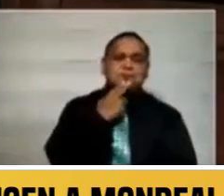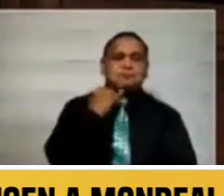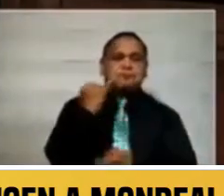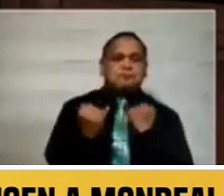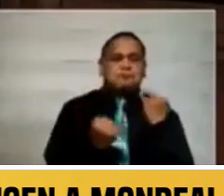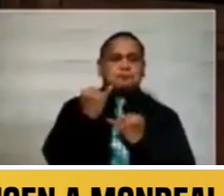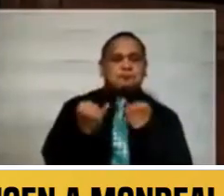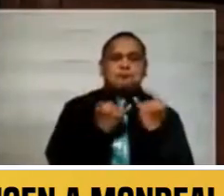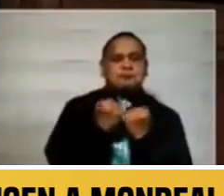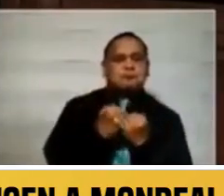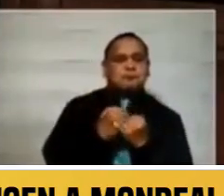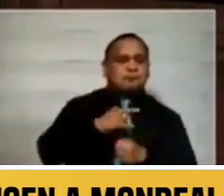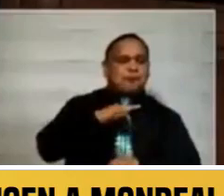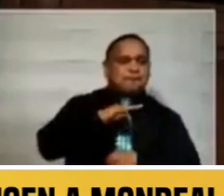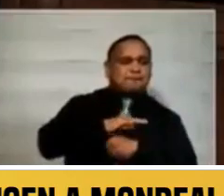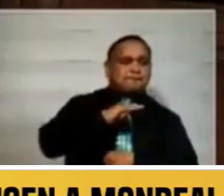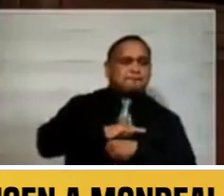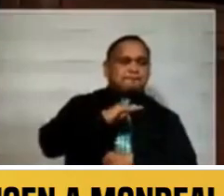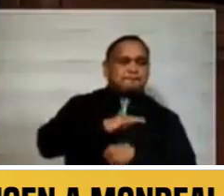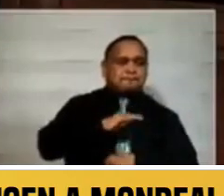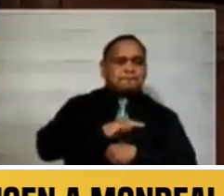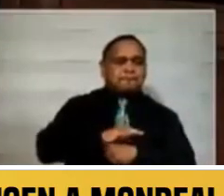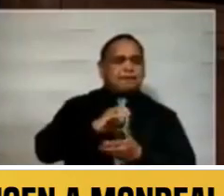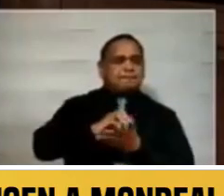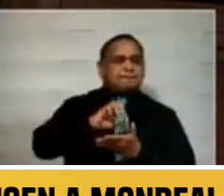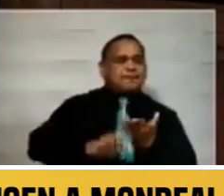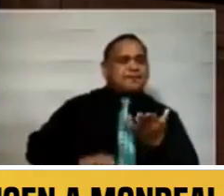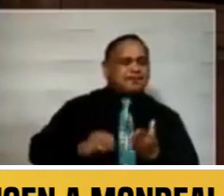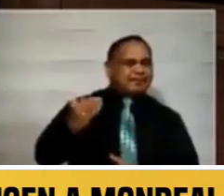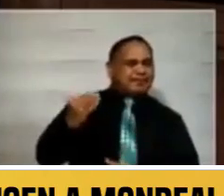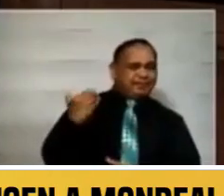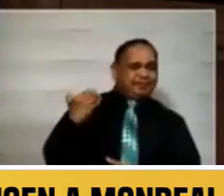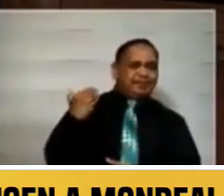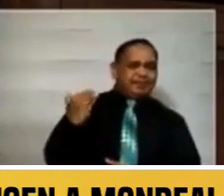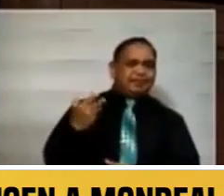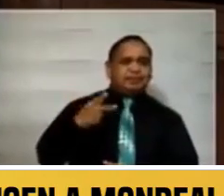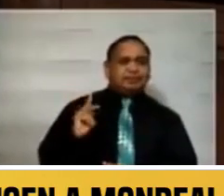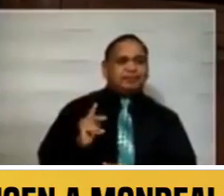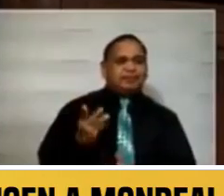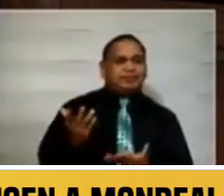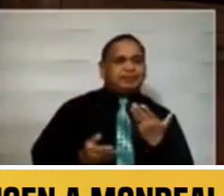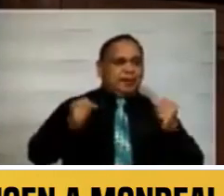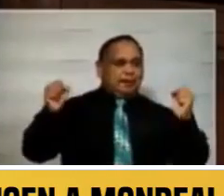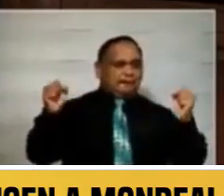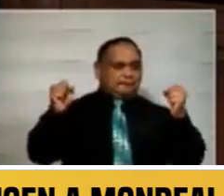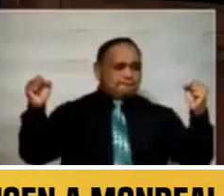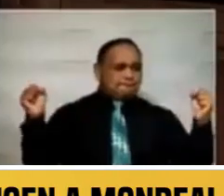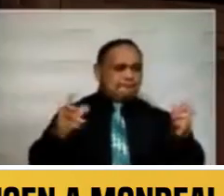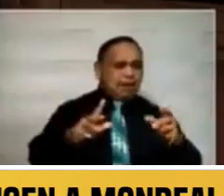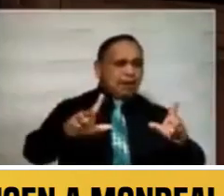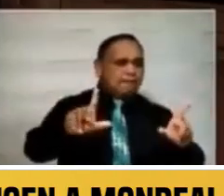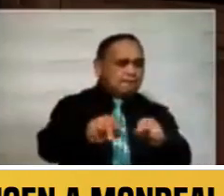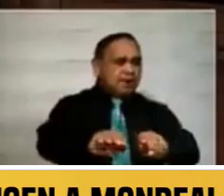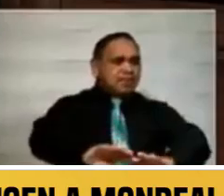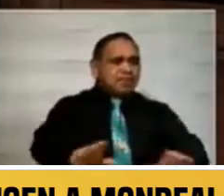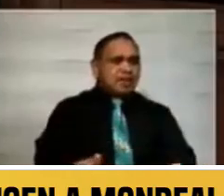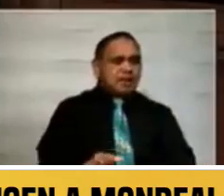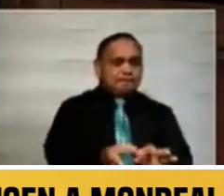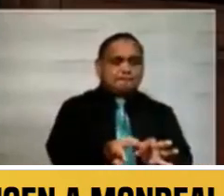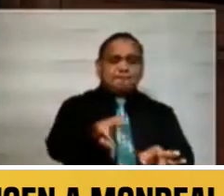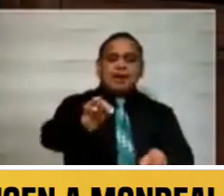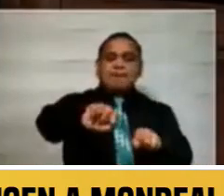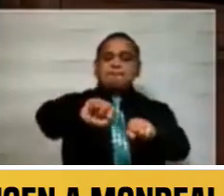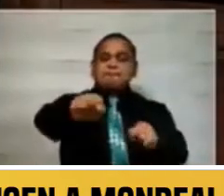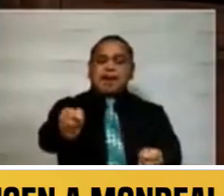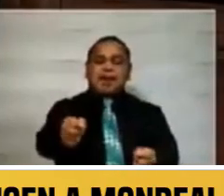chantajes que hizo la ocasión pasada pero ya se le acabó la magia al señor y a sus varita está quebrada